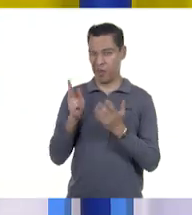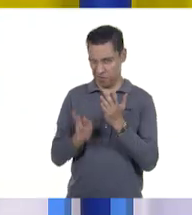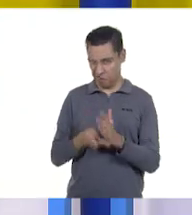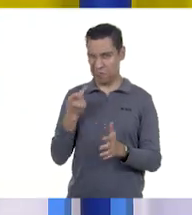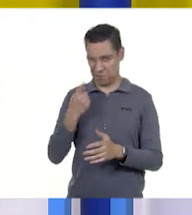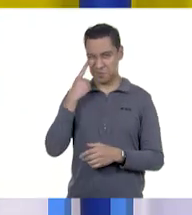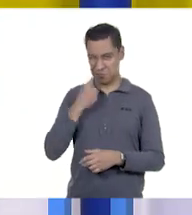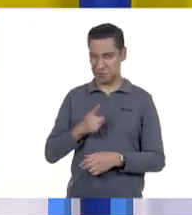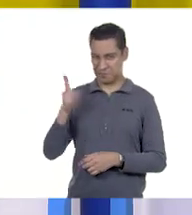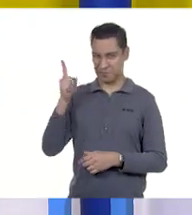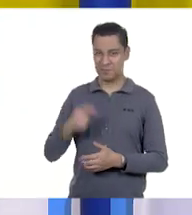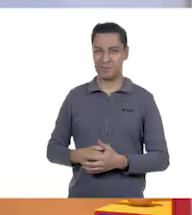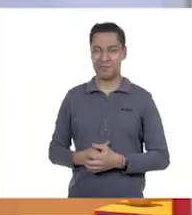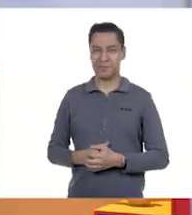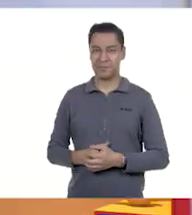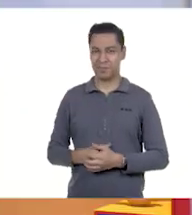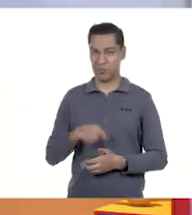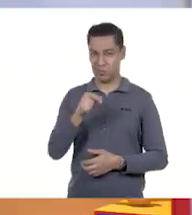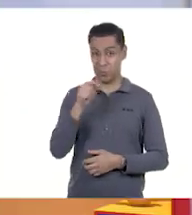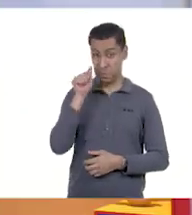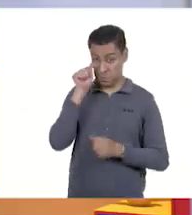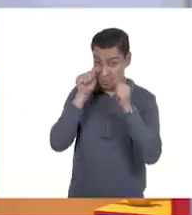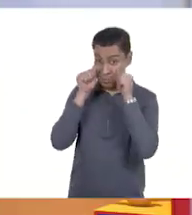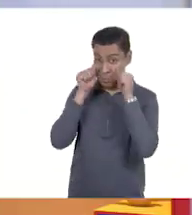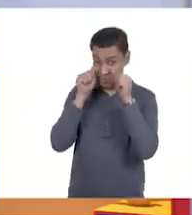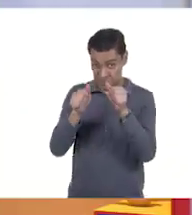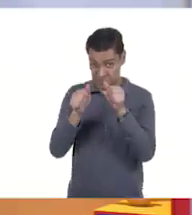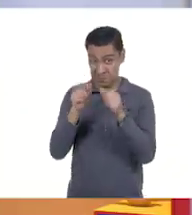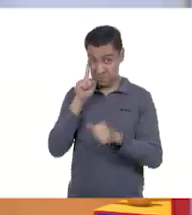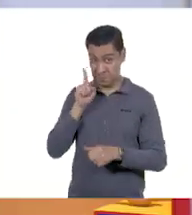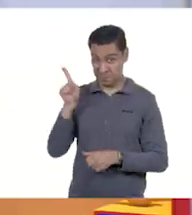Una vez más, para que pongan atención a lo que voy a hacer.